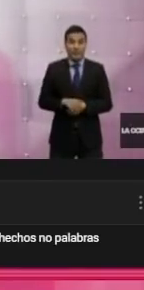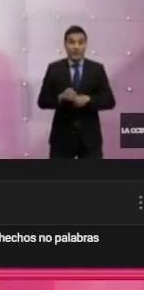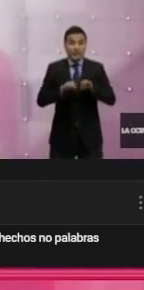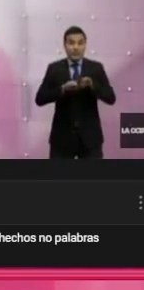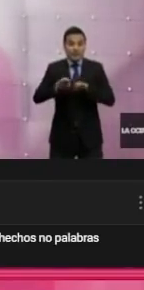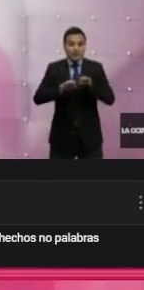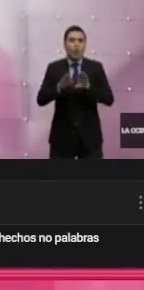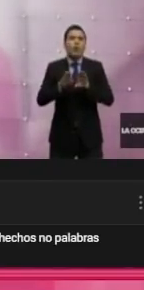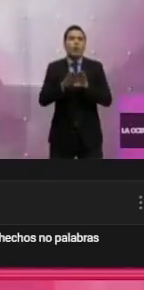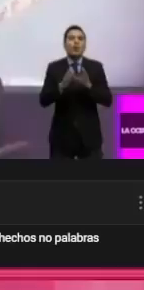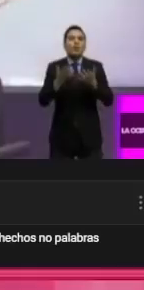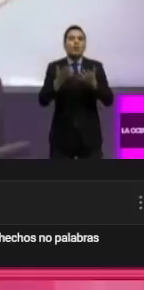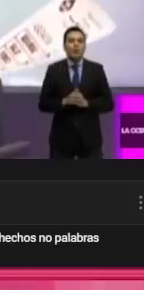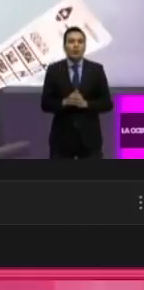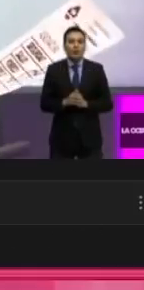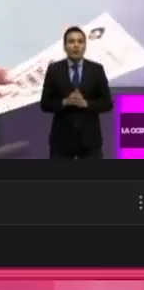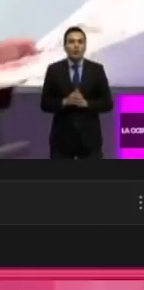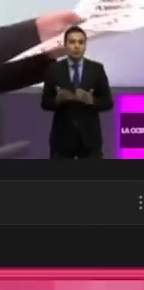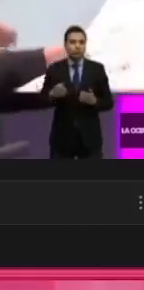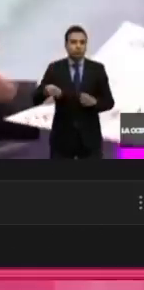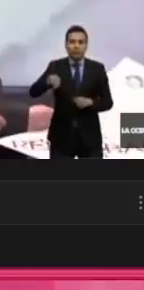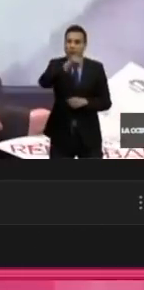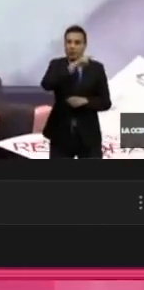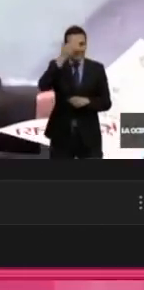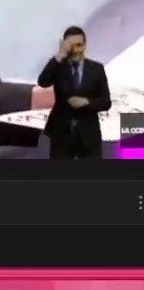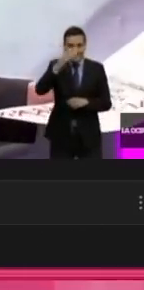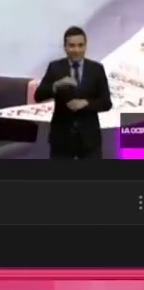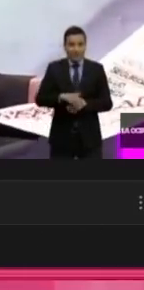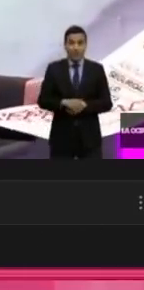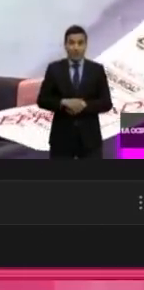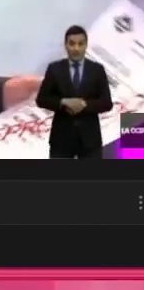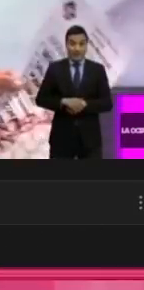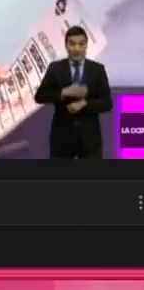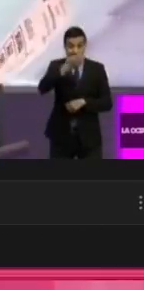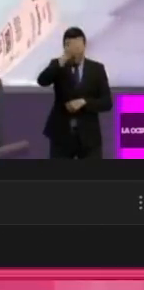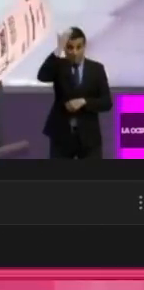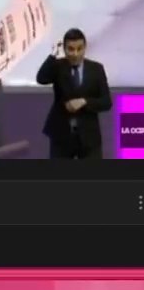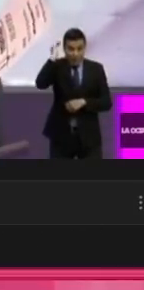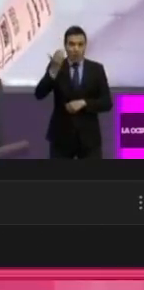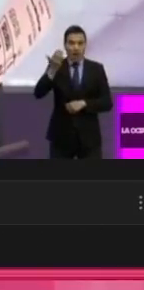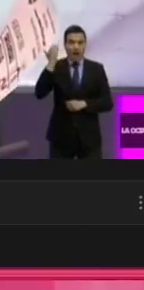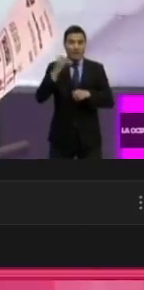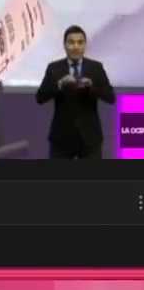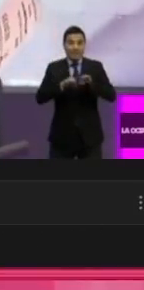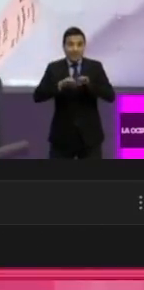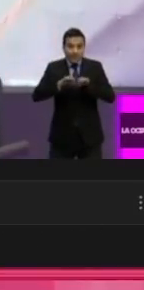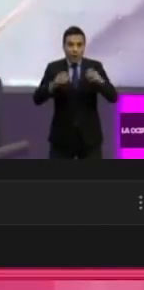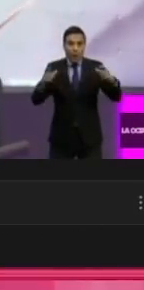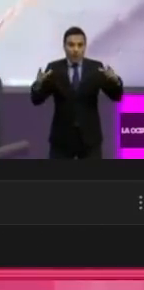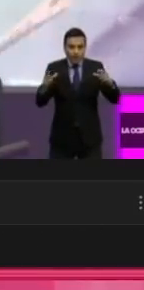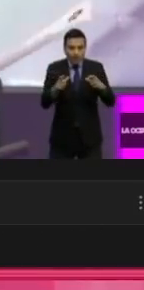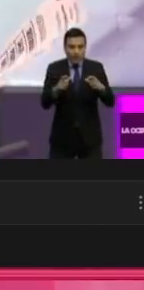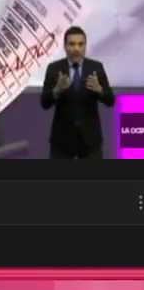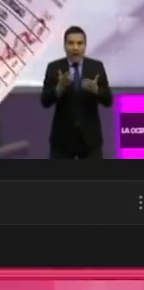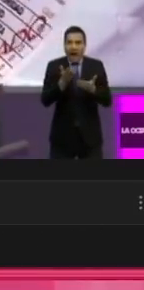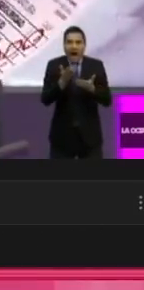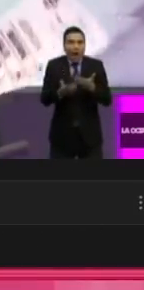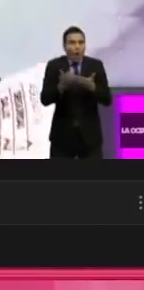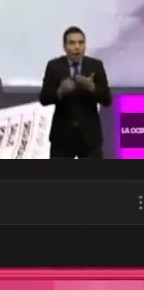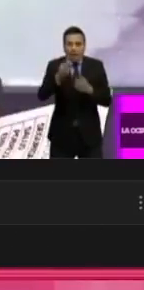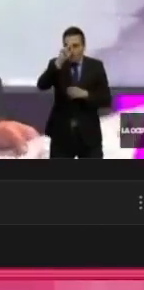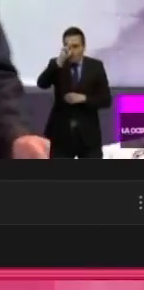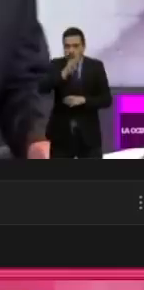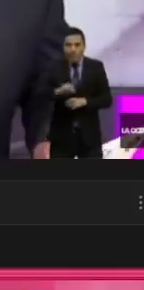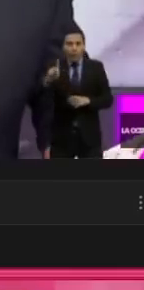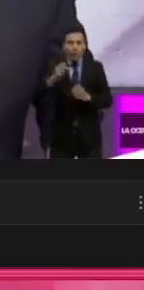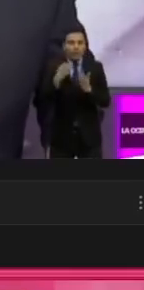empleo, amigos, todavía no recuperamos el empleo que nos dejó Peña Nieto. Somos el peor país de Latinoamérica. En el caso